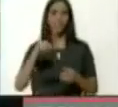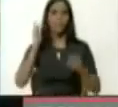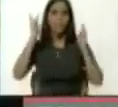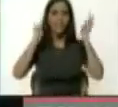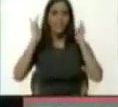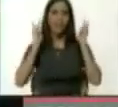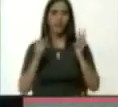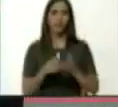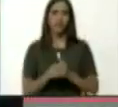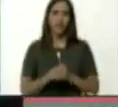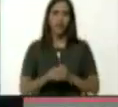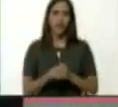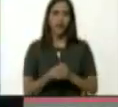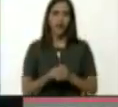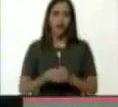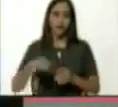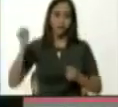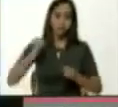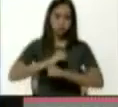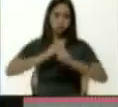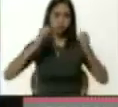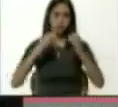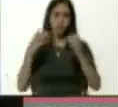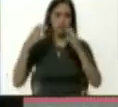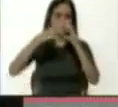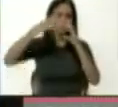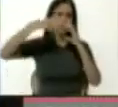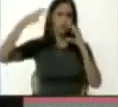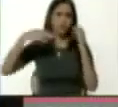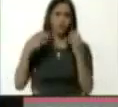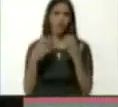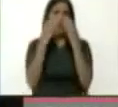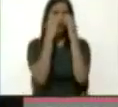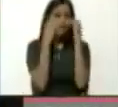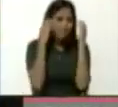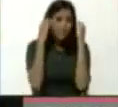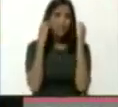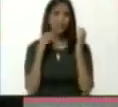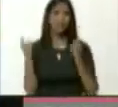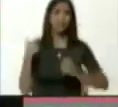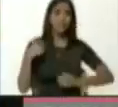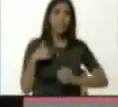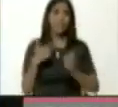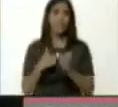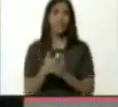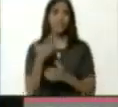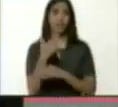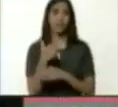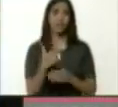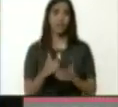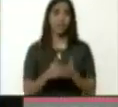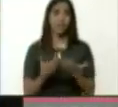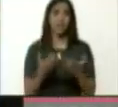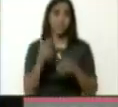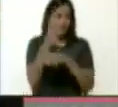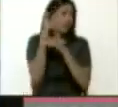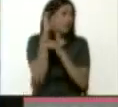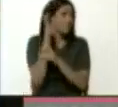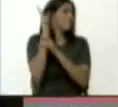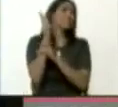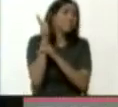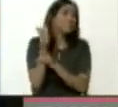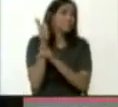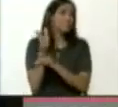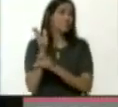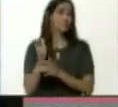no les cayeron fue a bombazo? Lagrimógena y esa carajo. Y tenían bicha. Tenían bicha para entrompar. Y sí, disparaban así mirando para atrás.